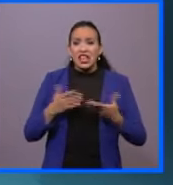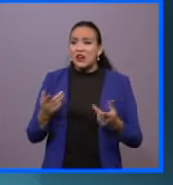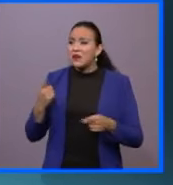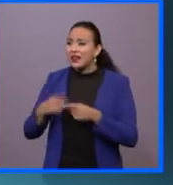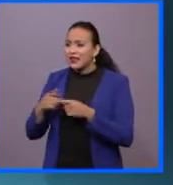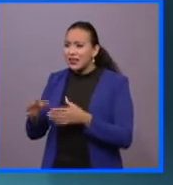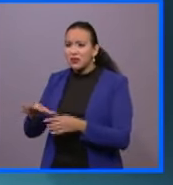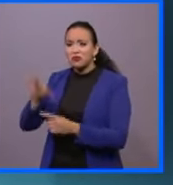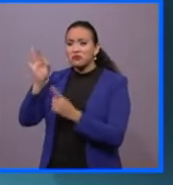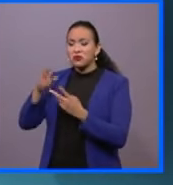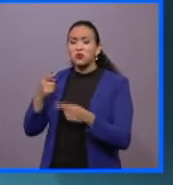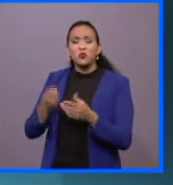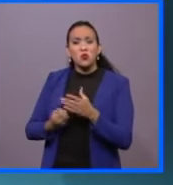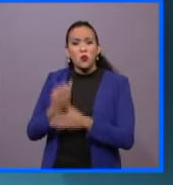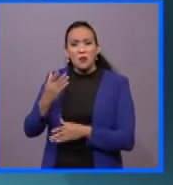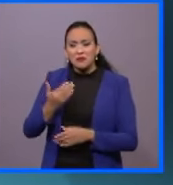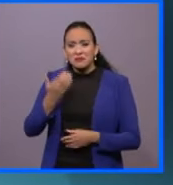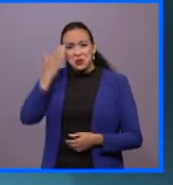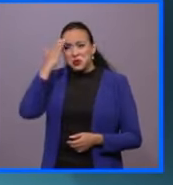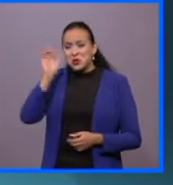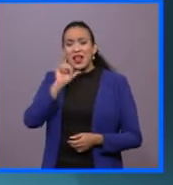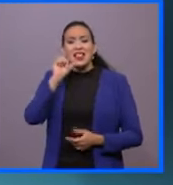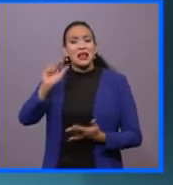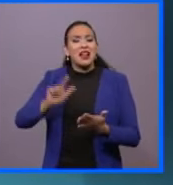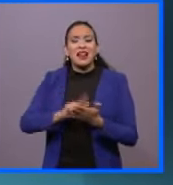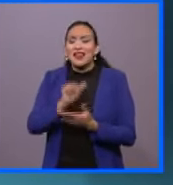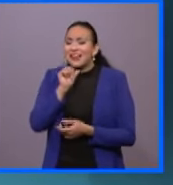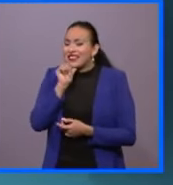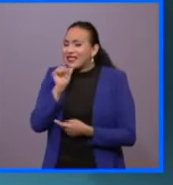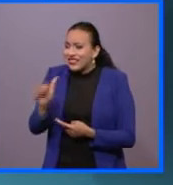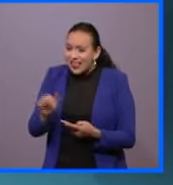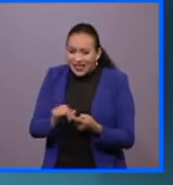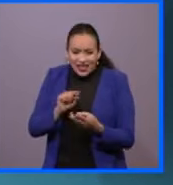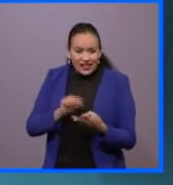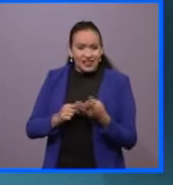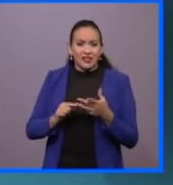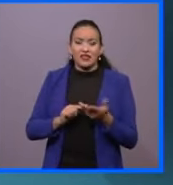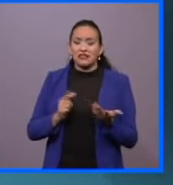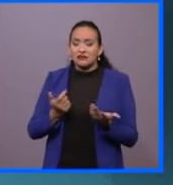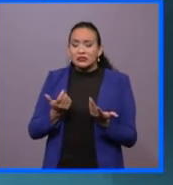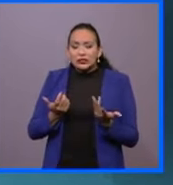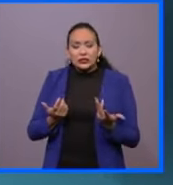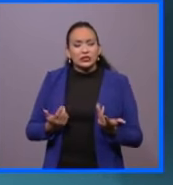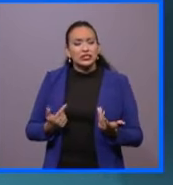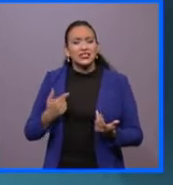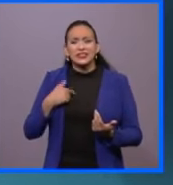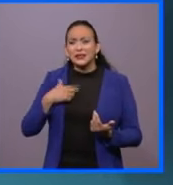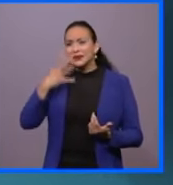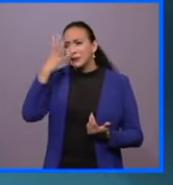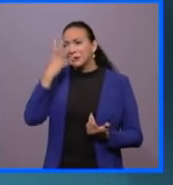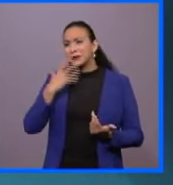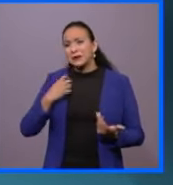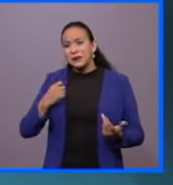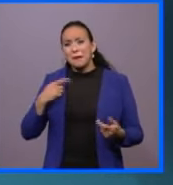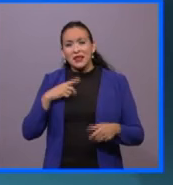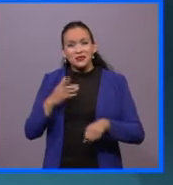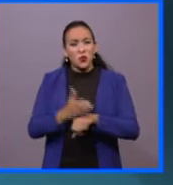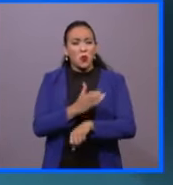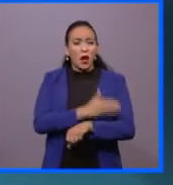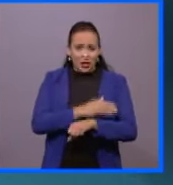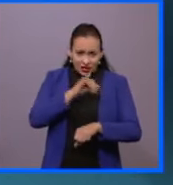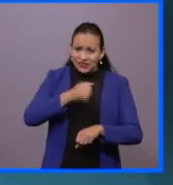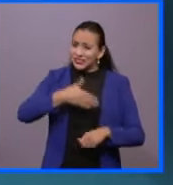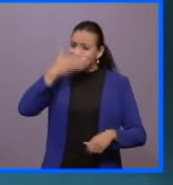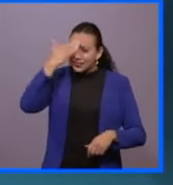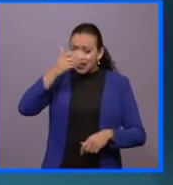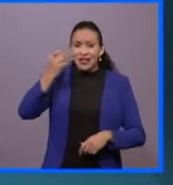improvisadas, a personas sin conocimiento técnico, y esto pues ya ni siquiera puedo